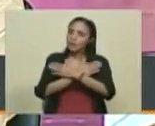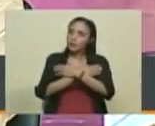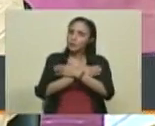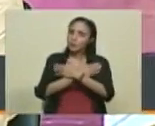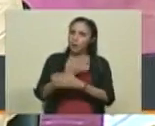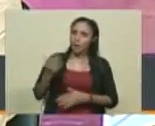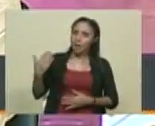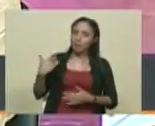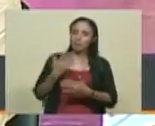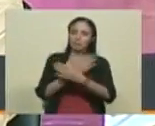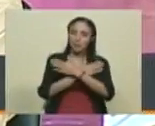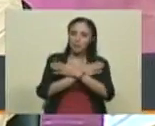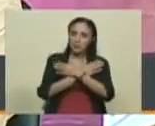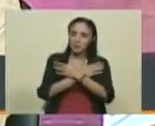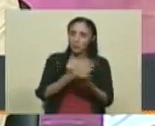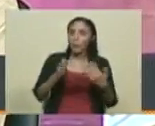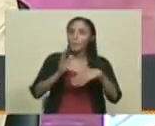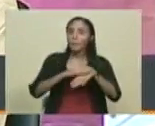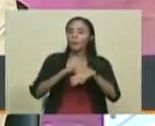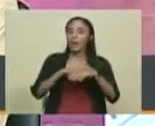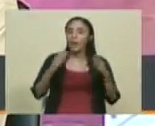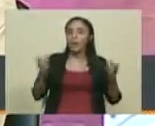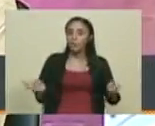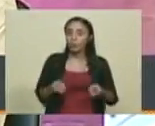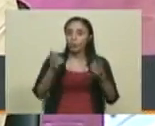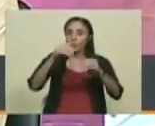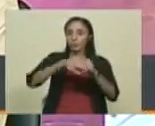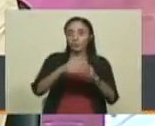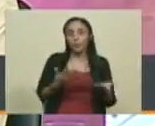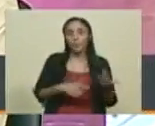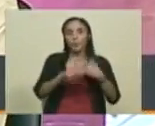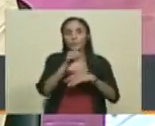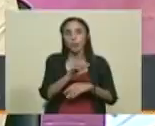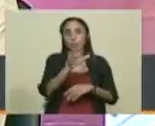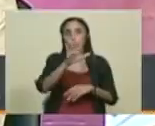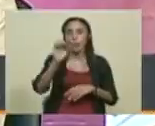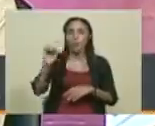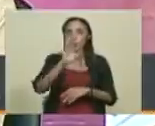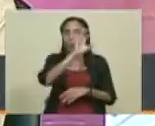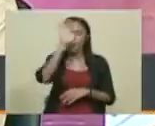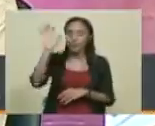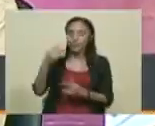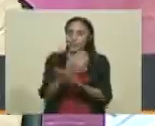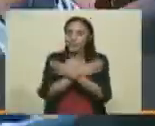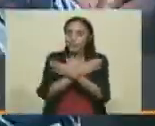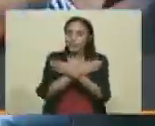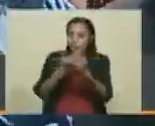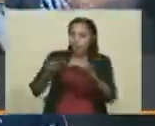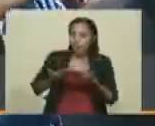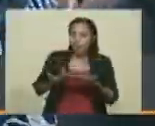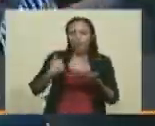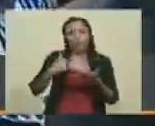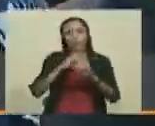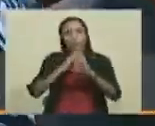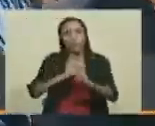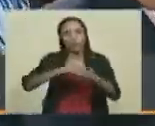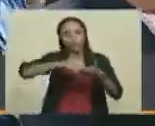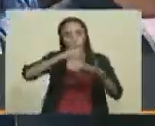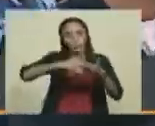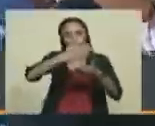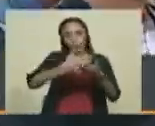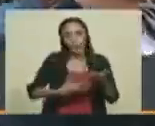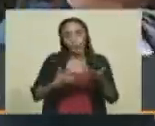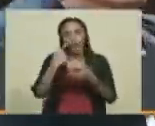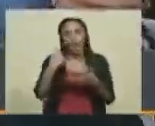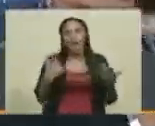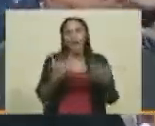y reconocimiento de la victoria electoral de más de 150 países del mundo, de los presidentes,